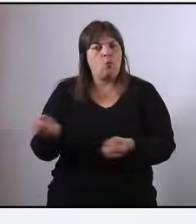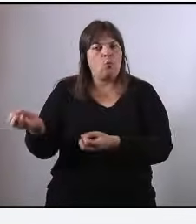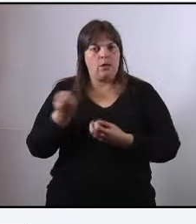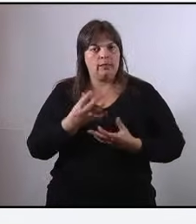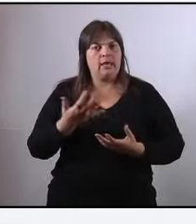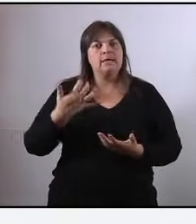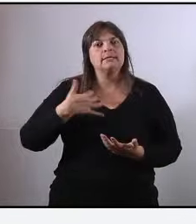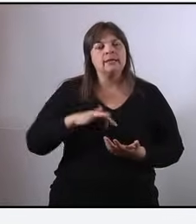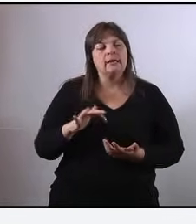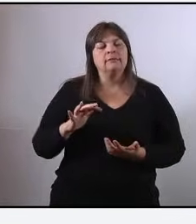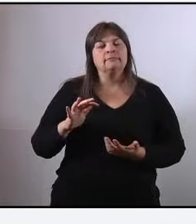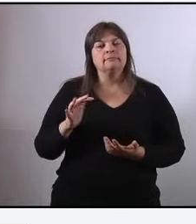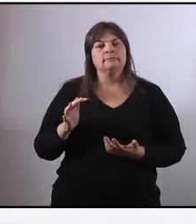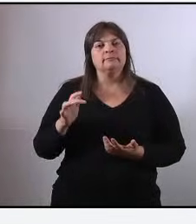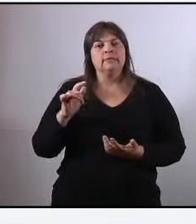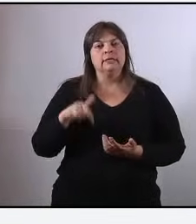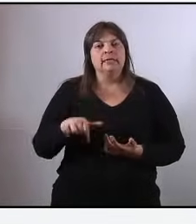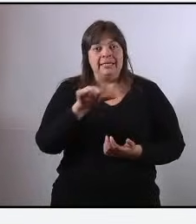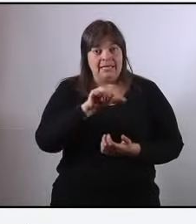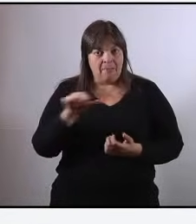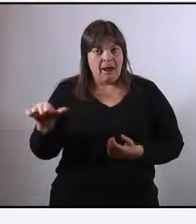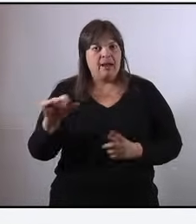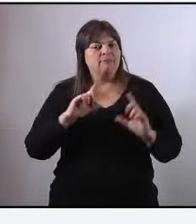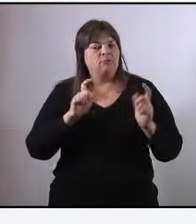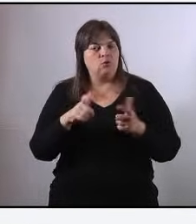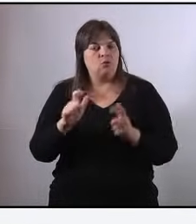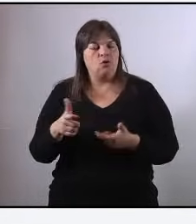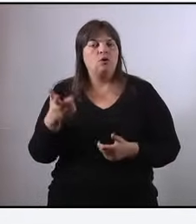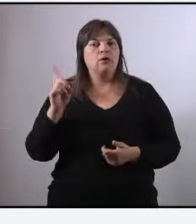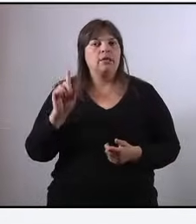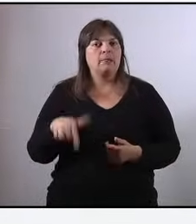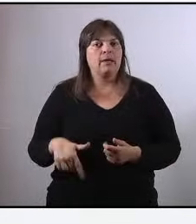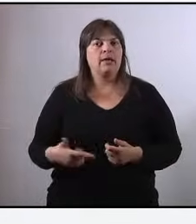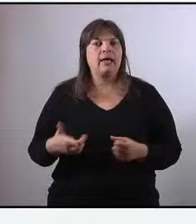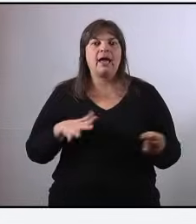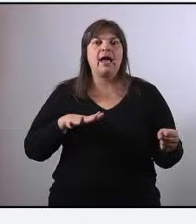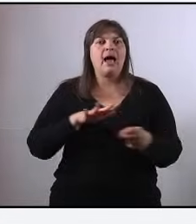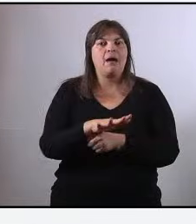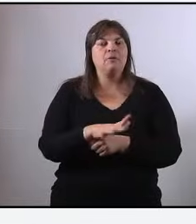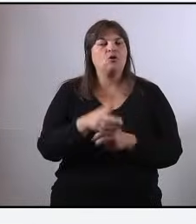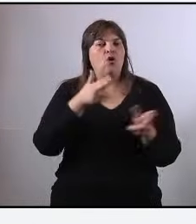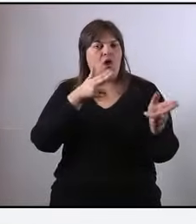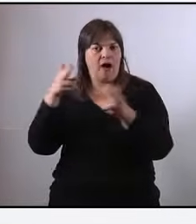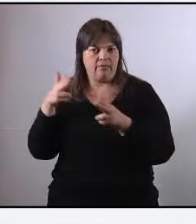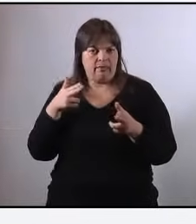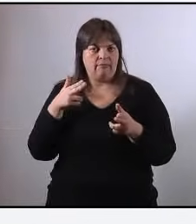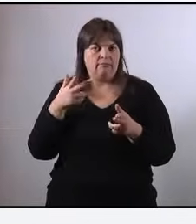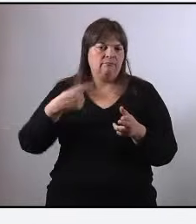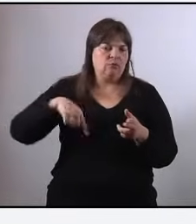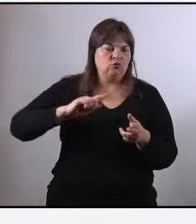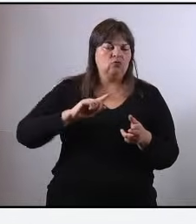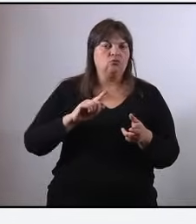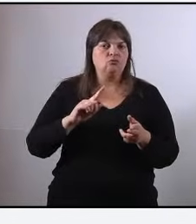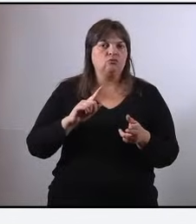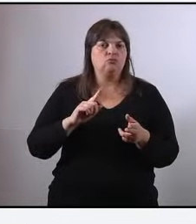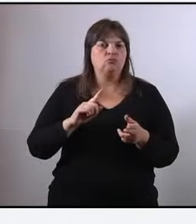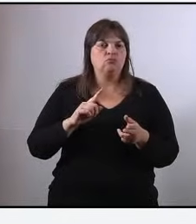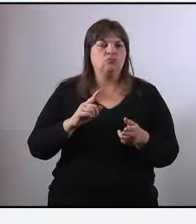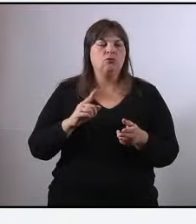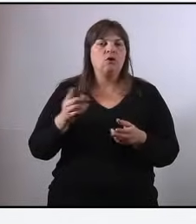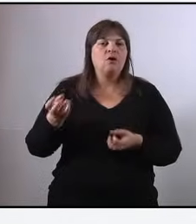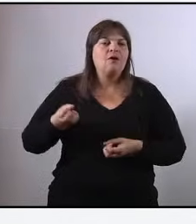va a realizarse esta misma semana y también al ámbito de la caza. Nosotros trasladamos información,